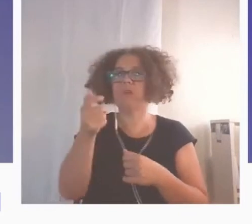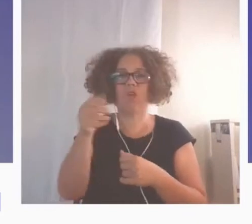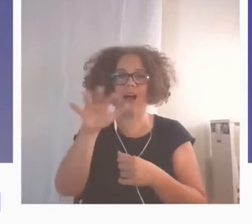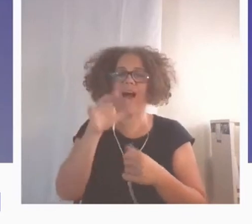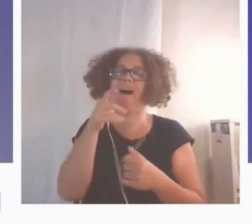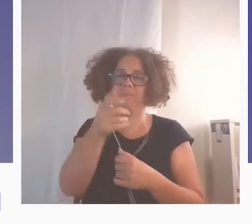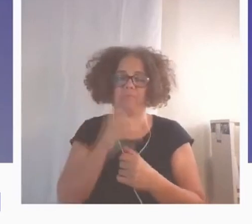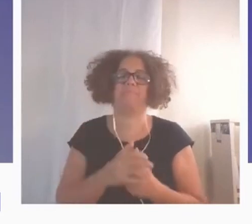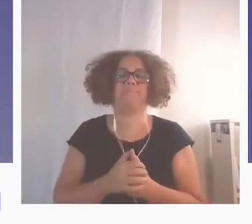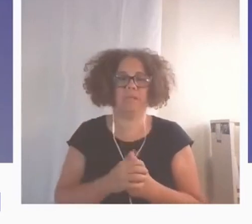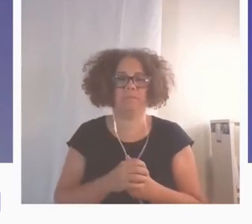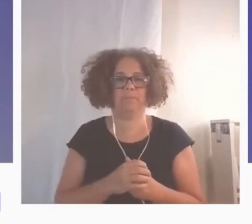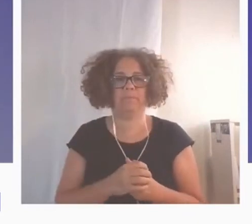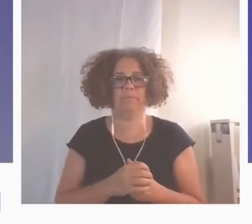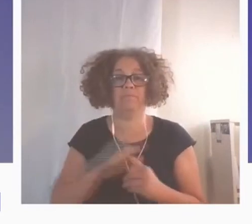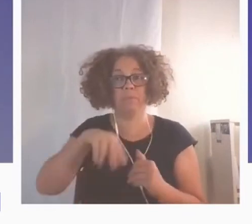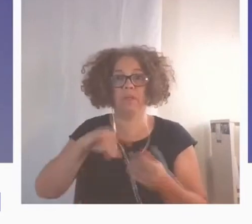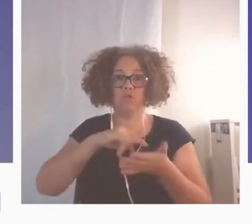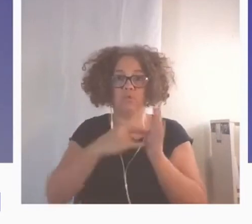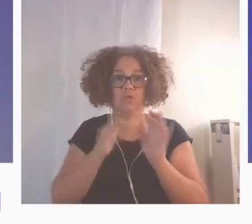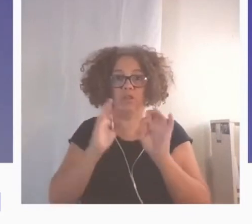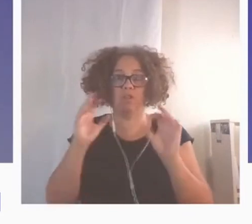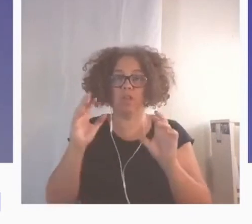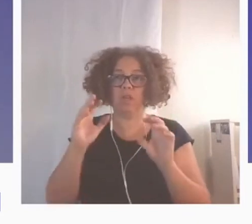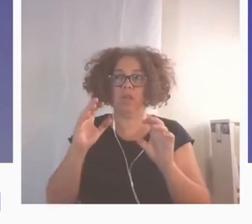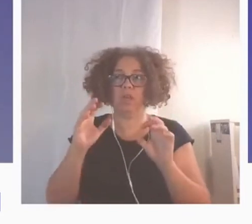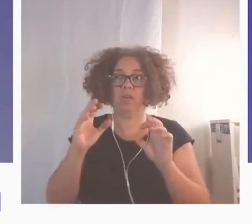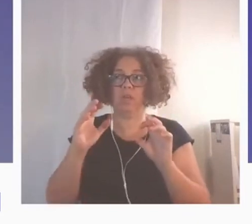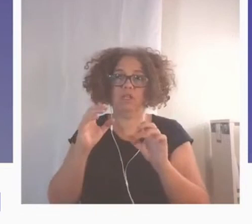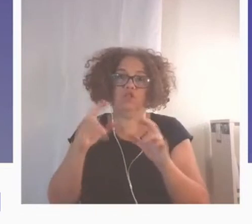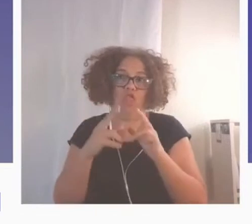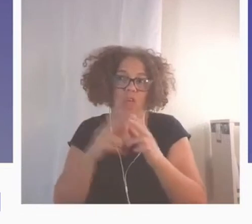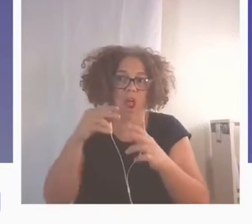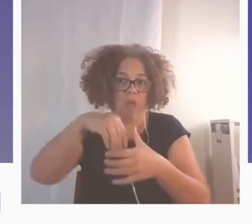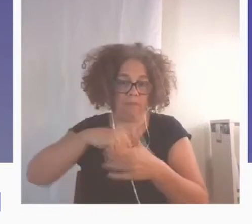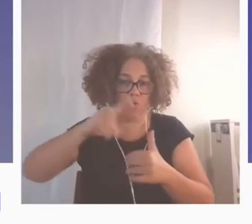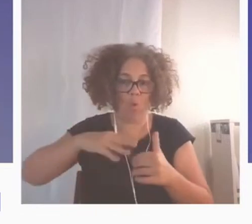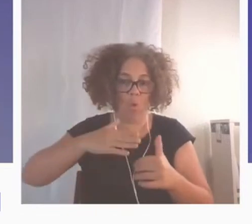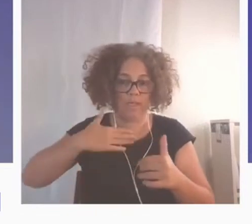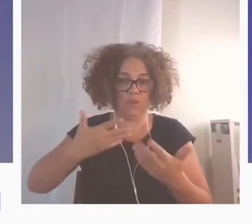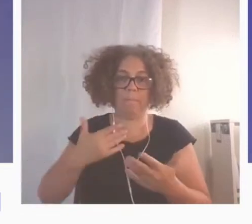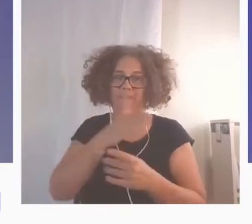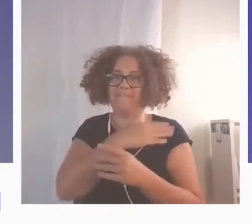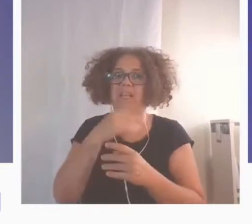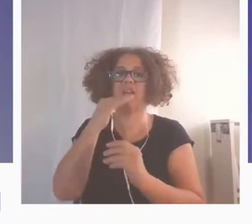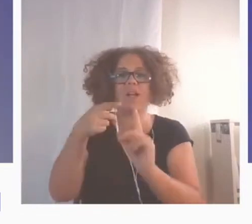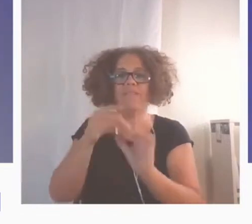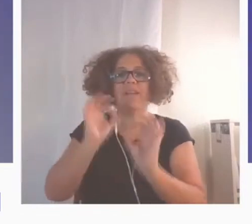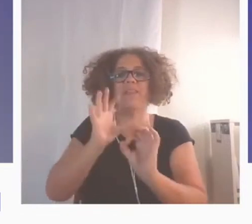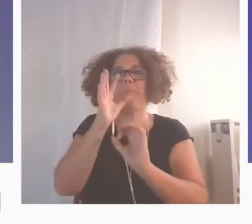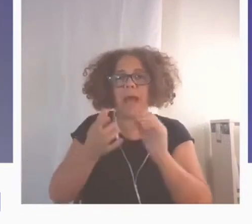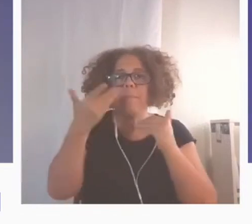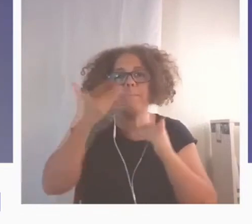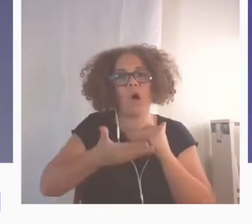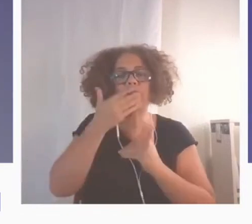está. Es un proyecto de la obra social y no me quiero detener mucho, pero sí quiero hacer referencia a la importancia del emprendimiento y